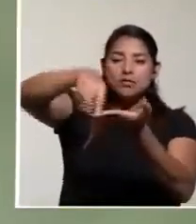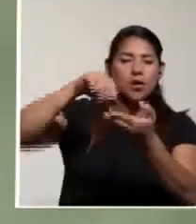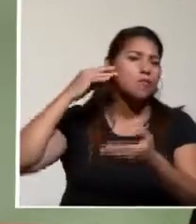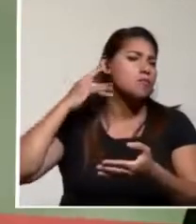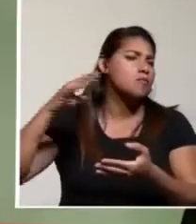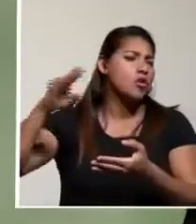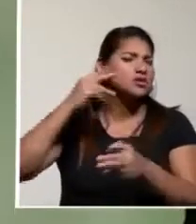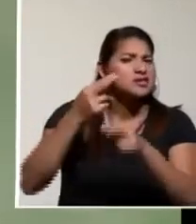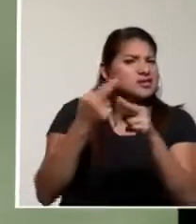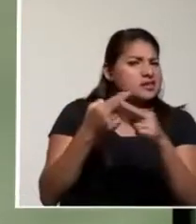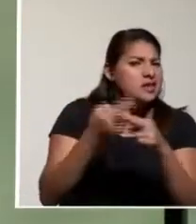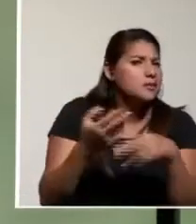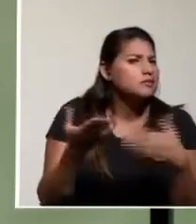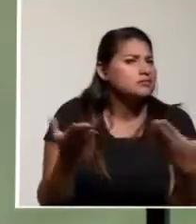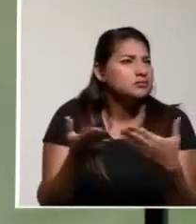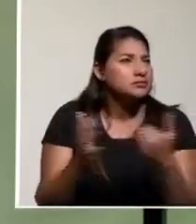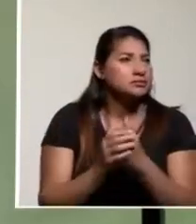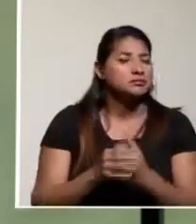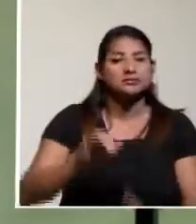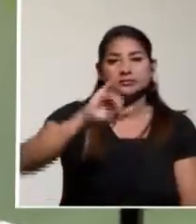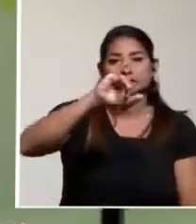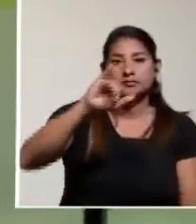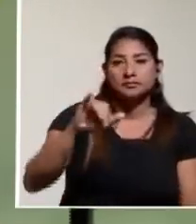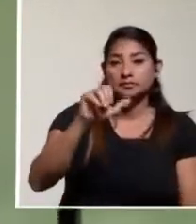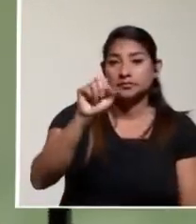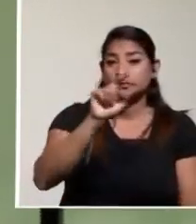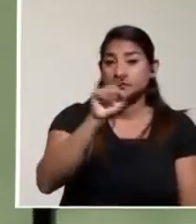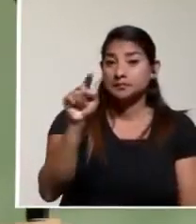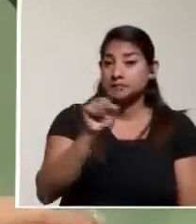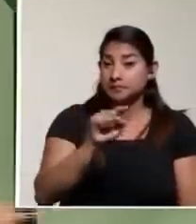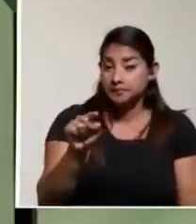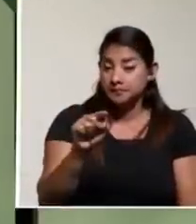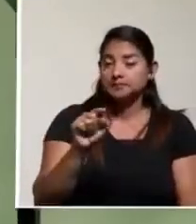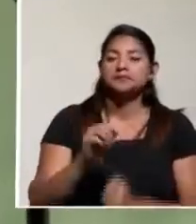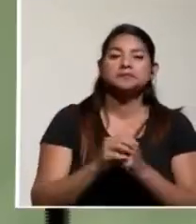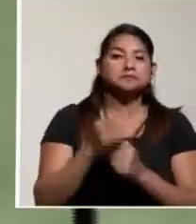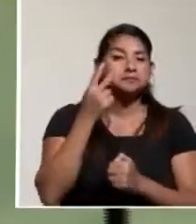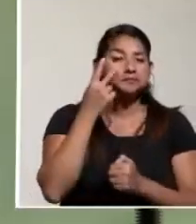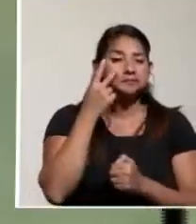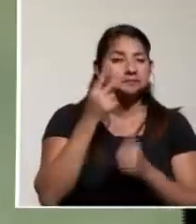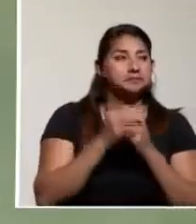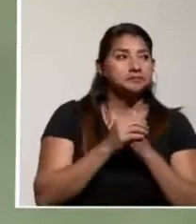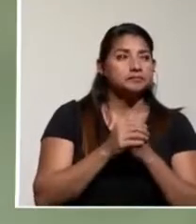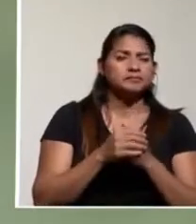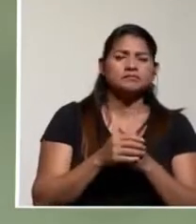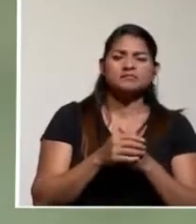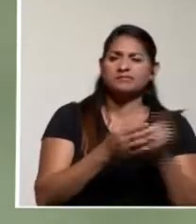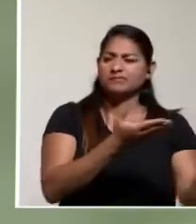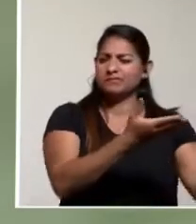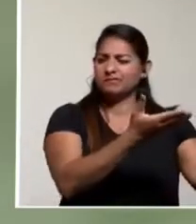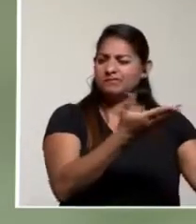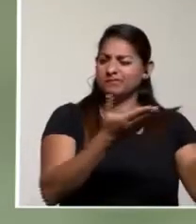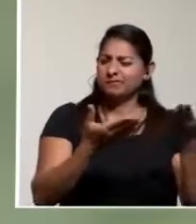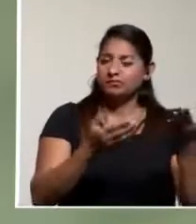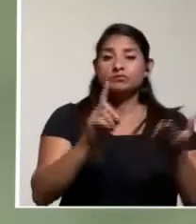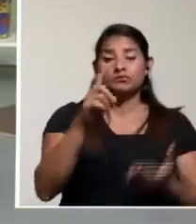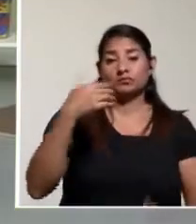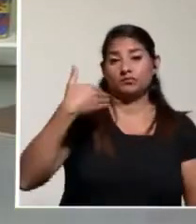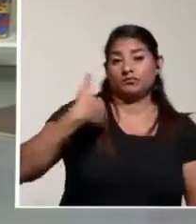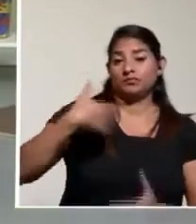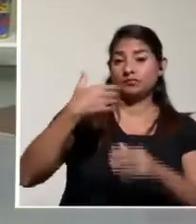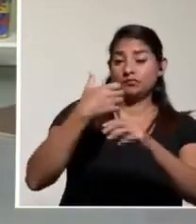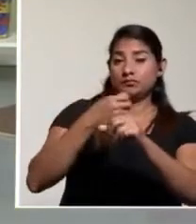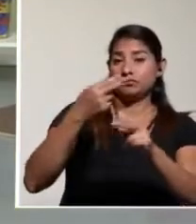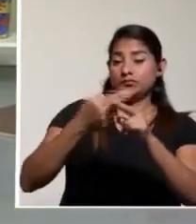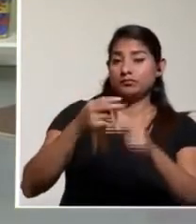que se llama jazz. Y viene desde un señor que la hizo,